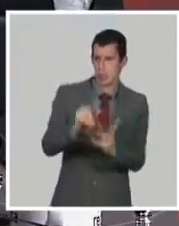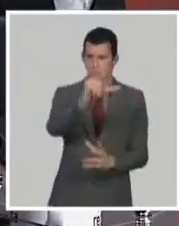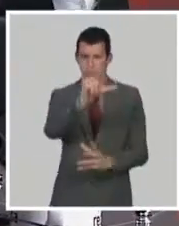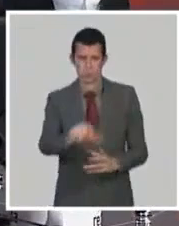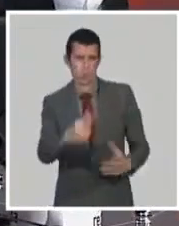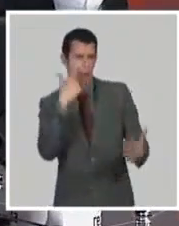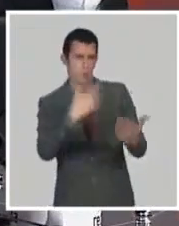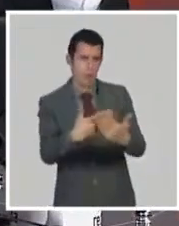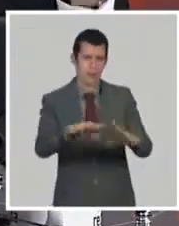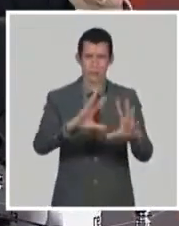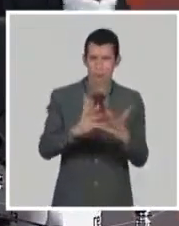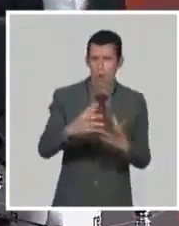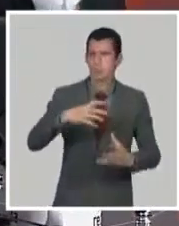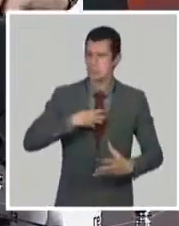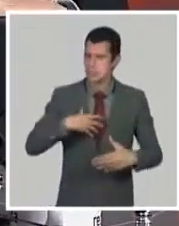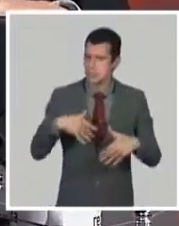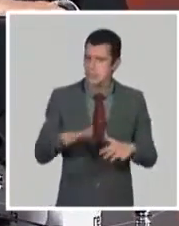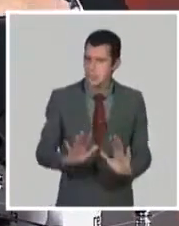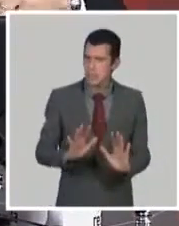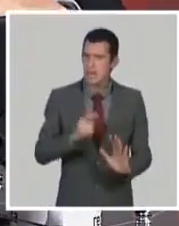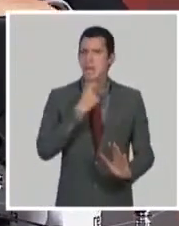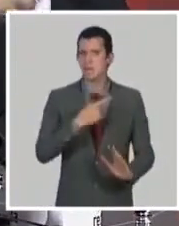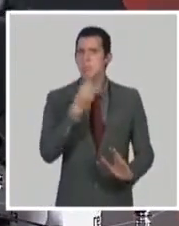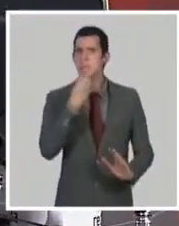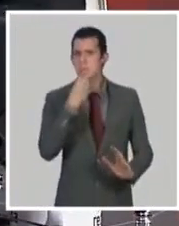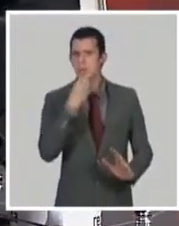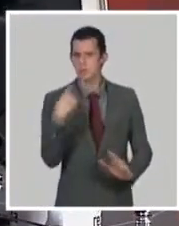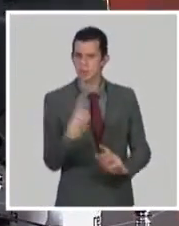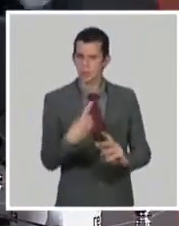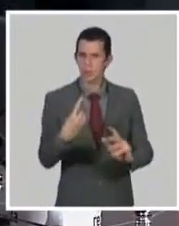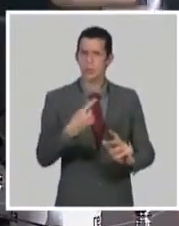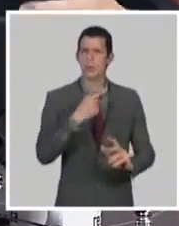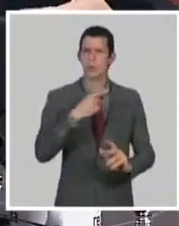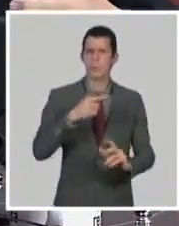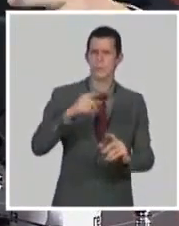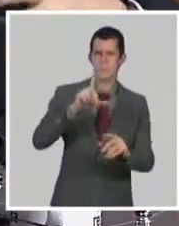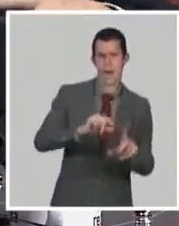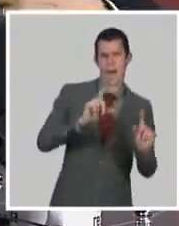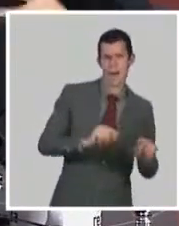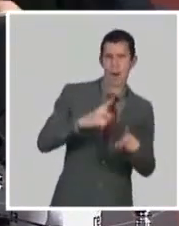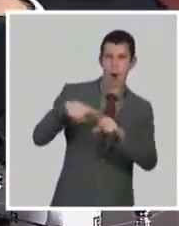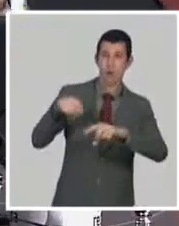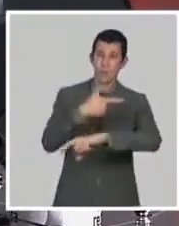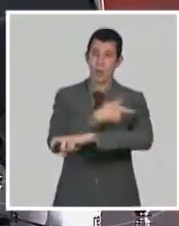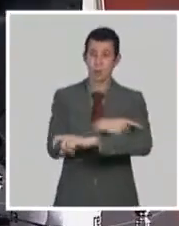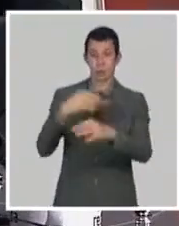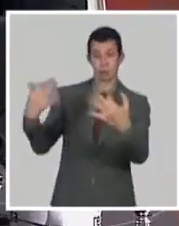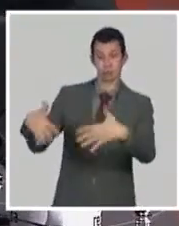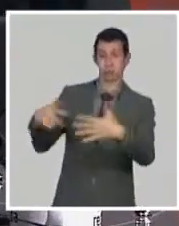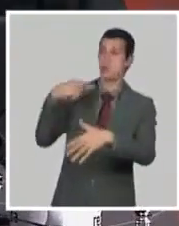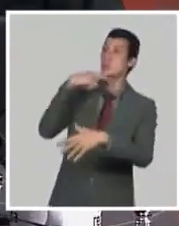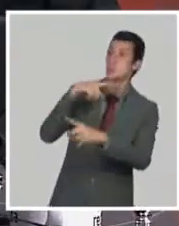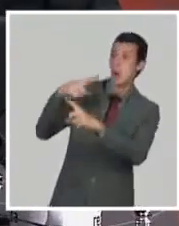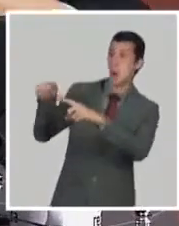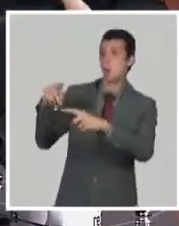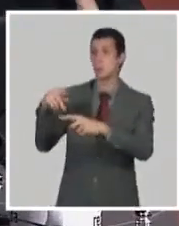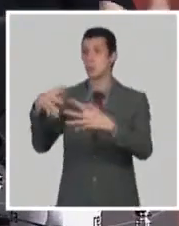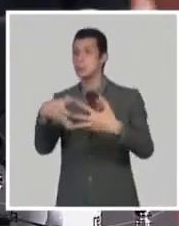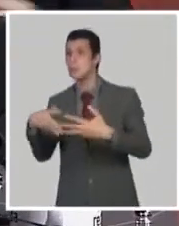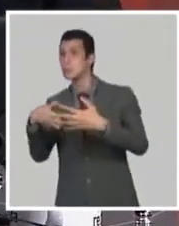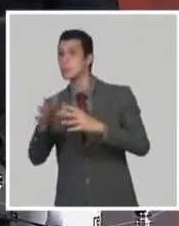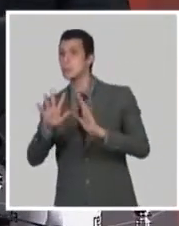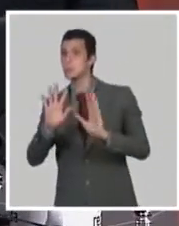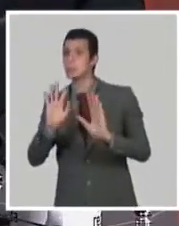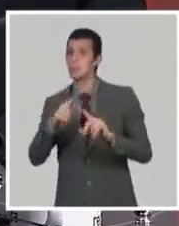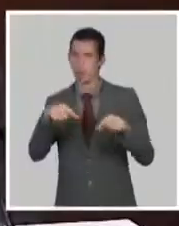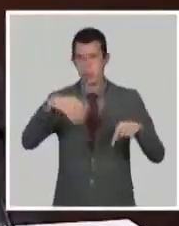que necesitamos. Podemos producir nosotros vacunas a menor costo que las ya existentes para hacerlas más asequibles a otros pueblos, además del